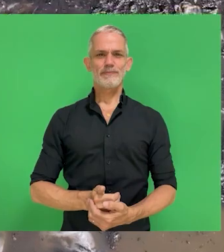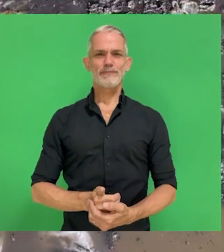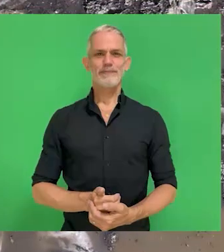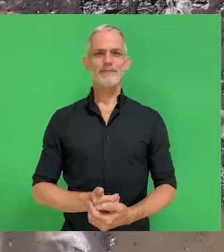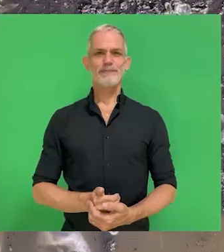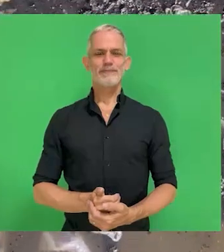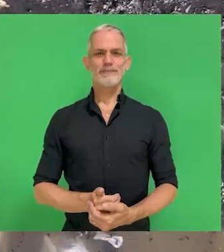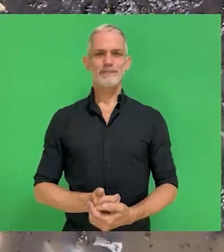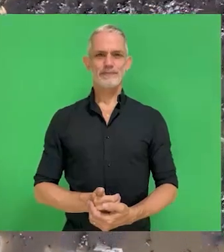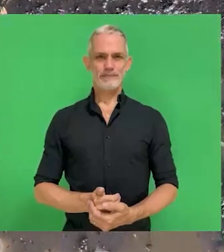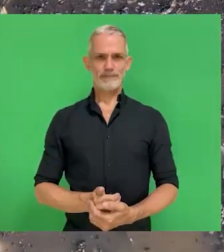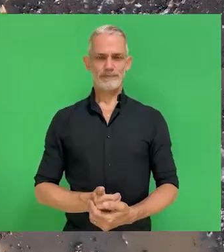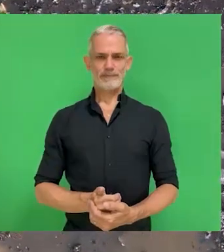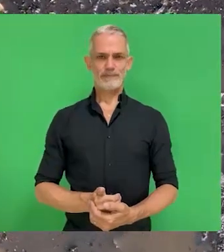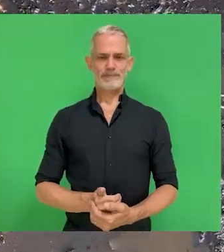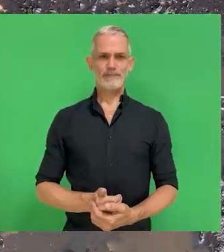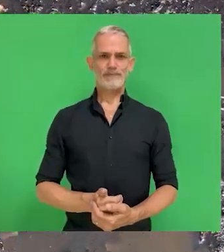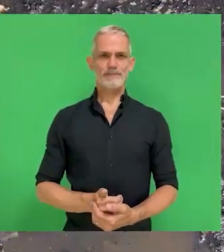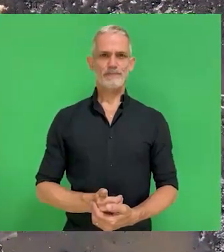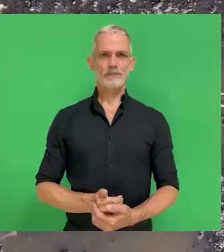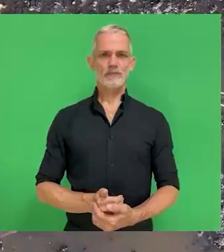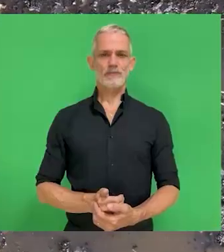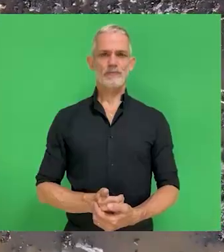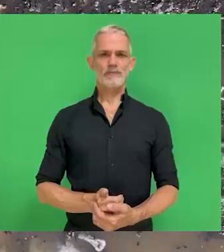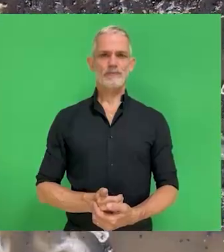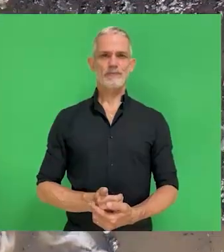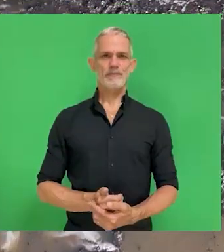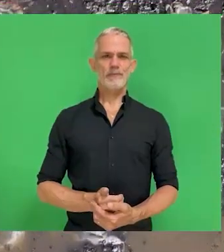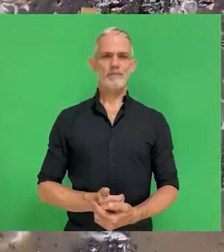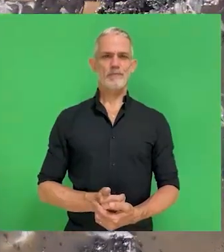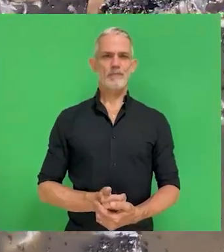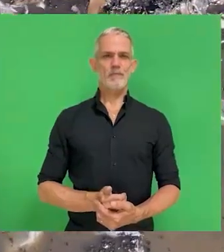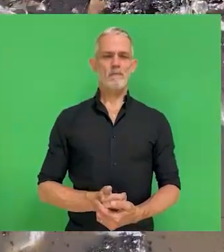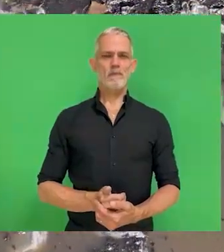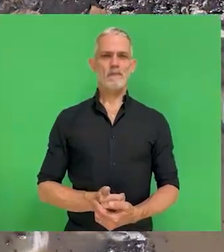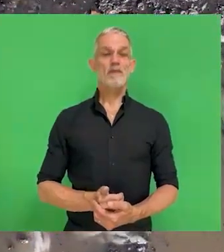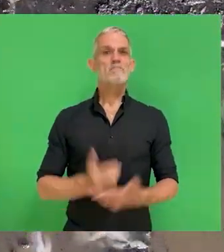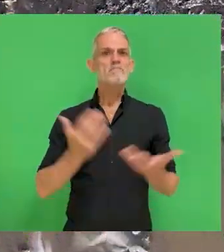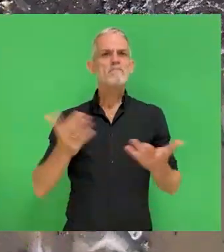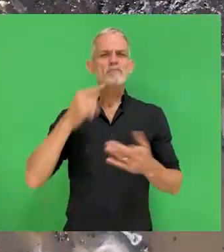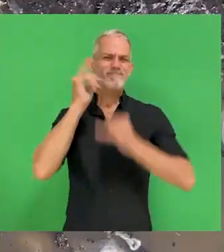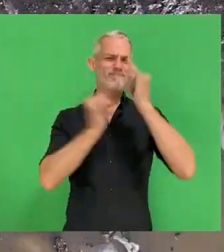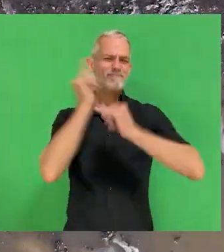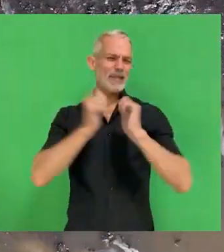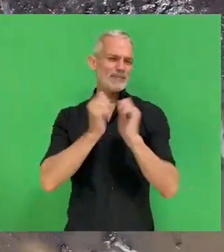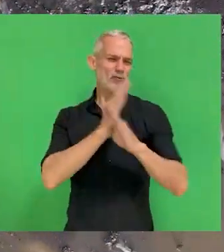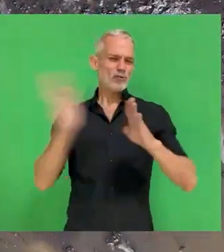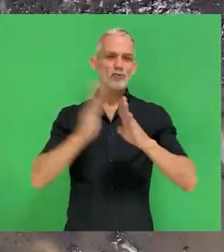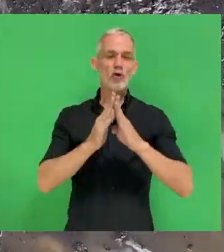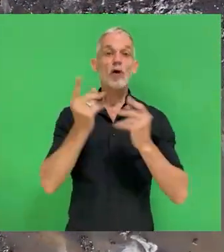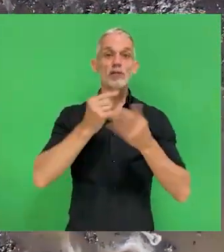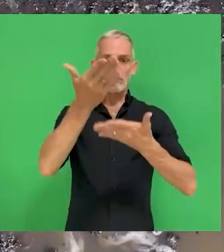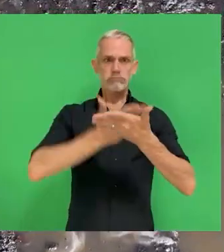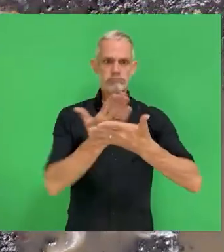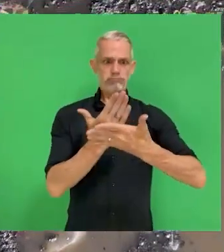Otra vez, el agua barrosa y repleta de basura golpea contra la costa, también sucia. Vamos a contar una historia donde lo que está